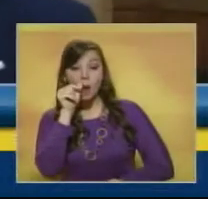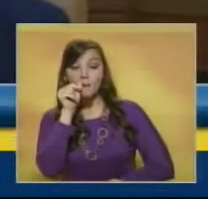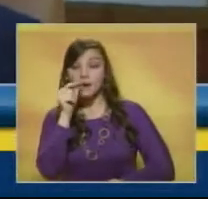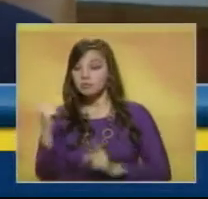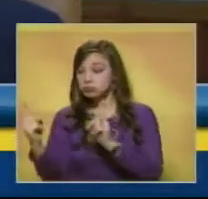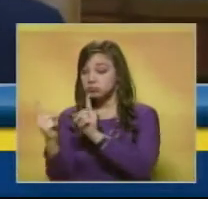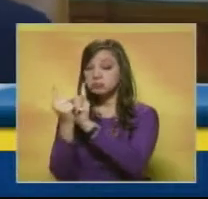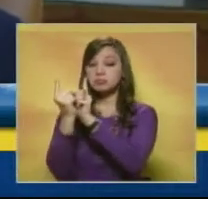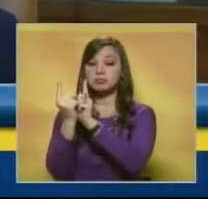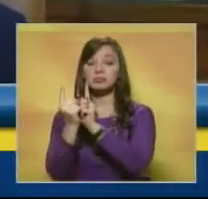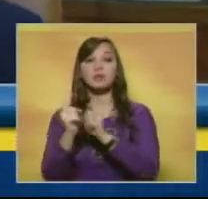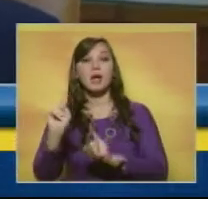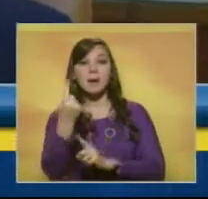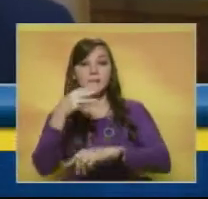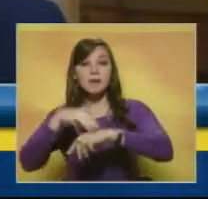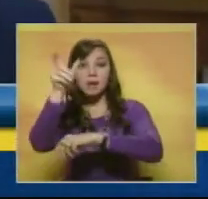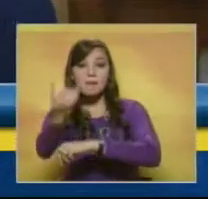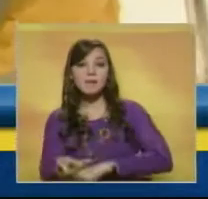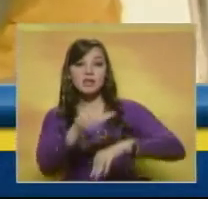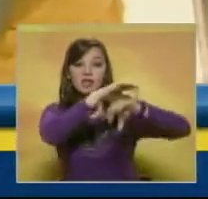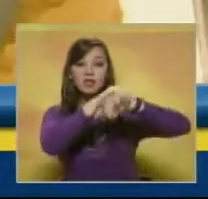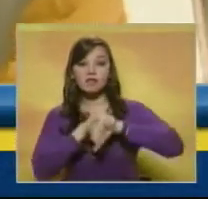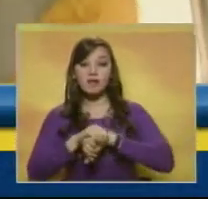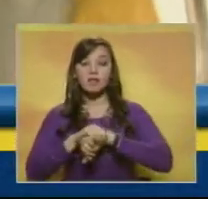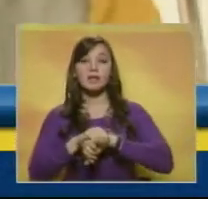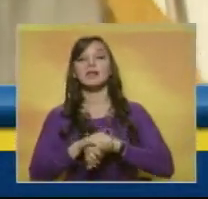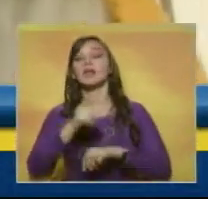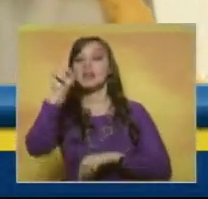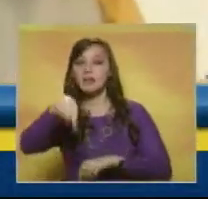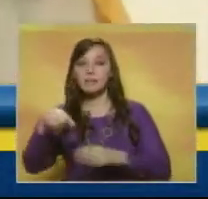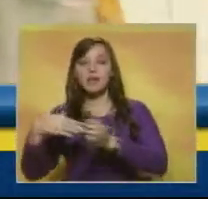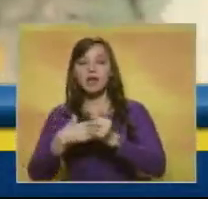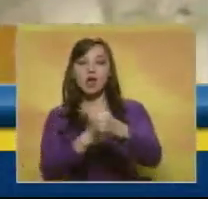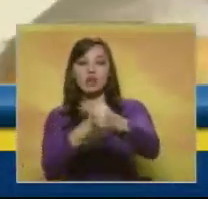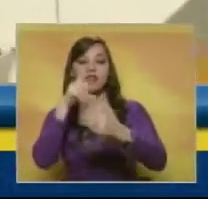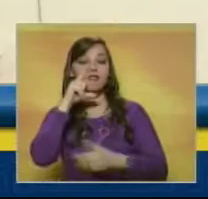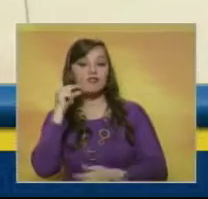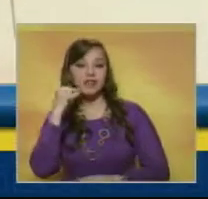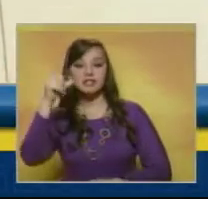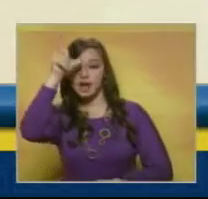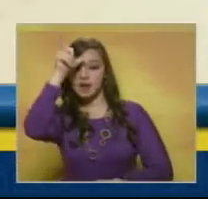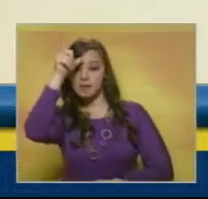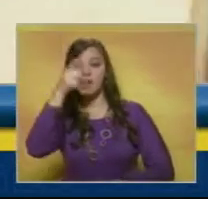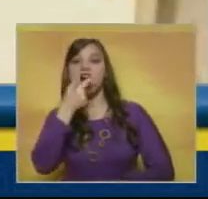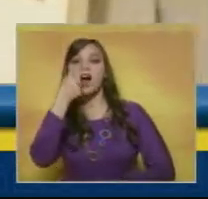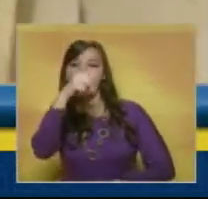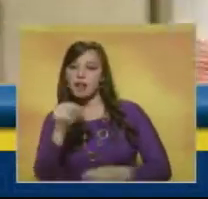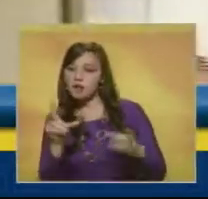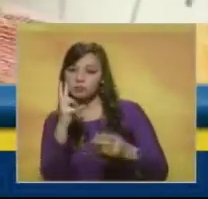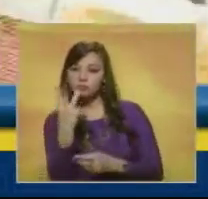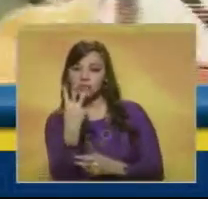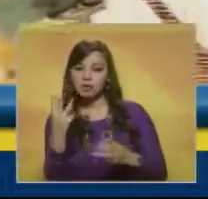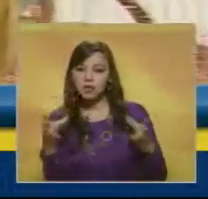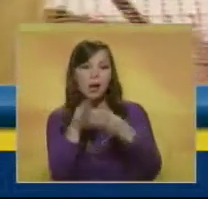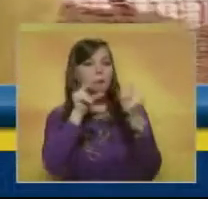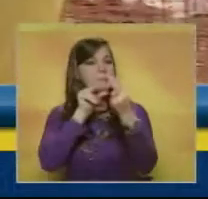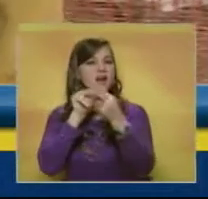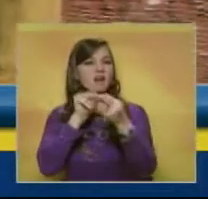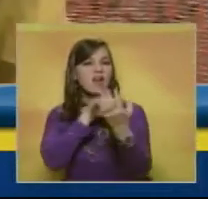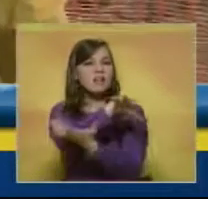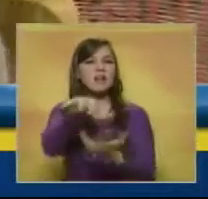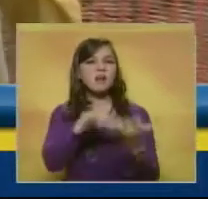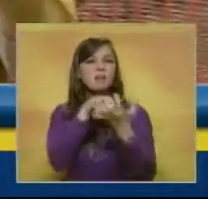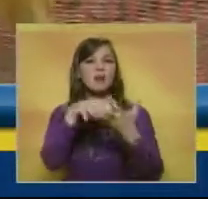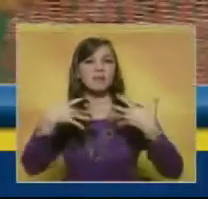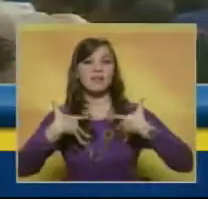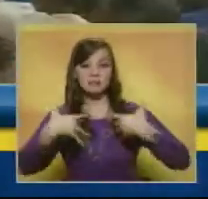el primer ministro británico David Cameron y los líderes de Francia, Alemania e Italia para discutir sobre la crisis sanitaria. El jefe